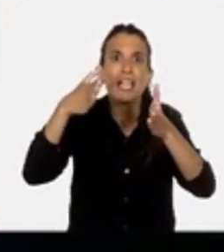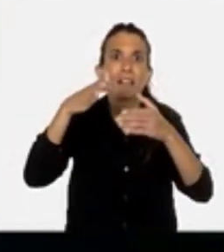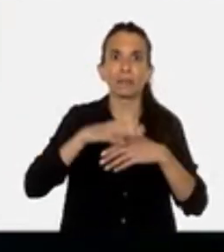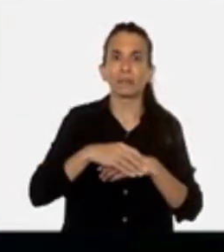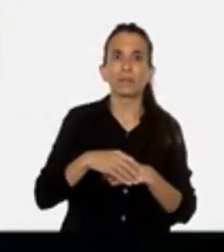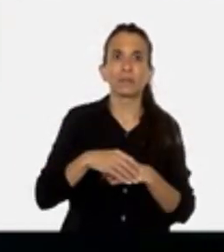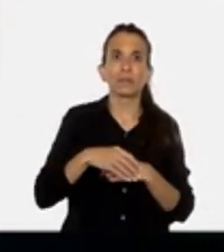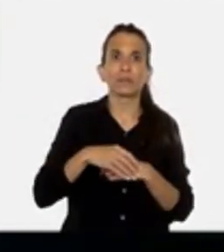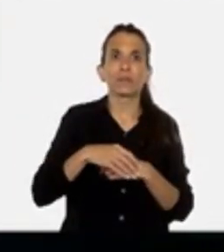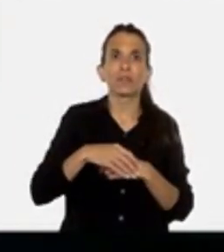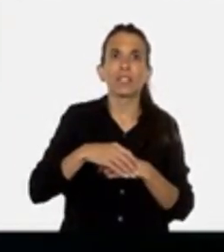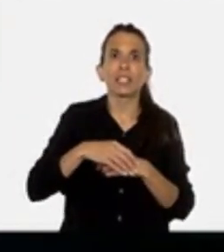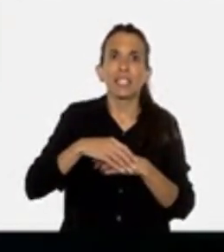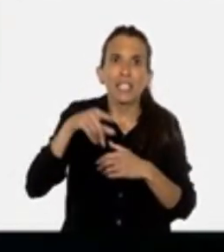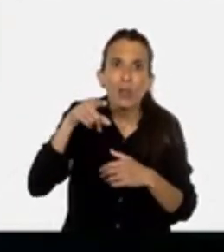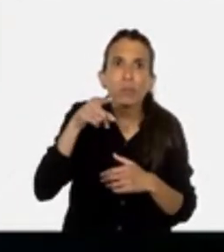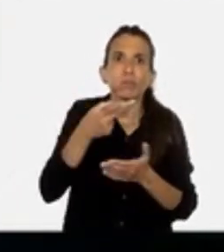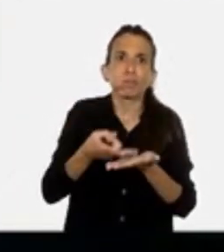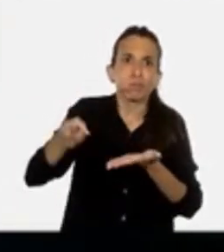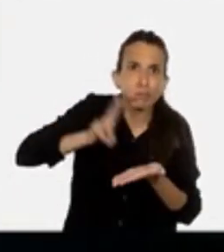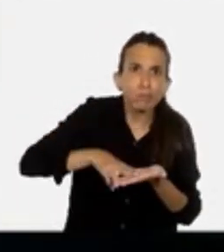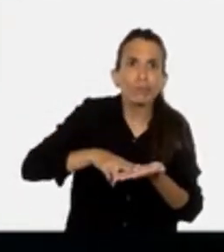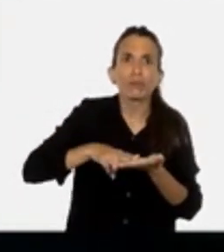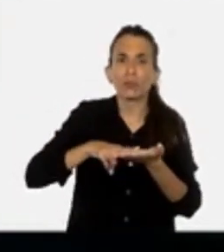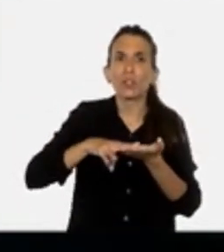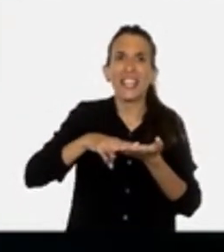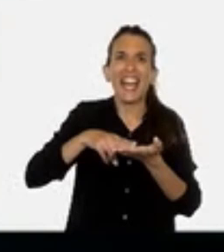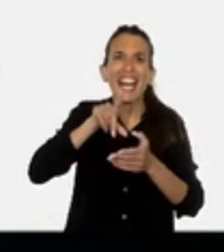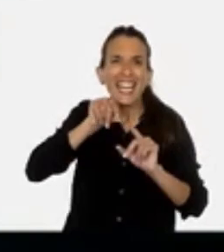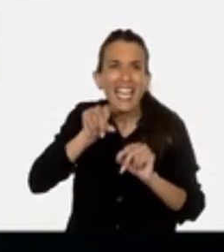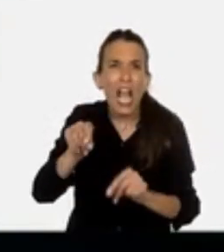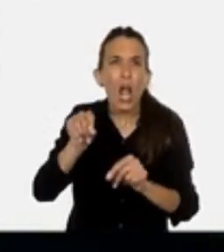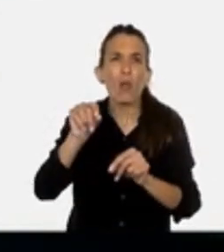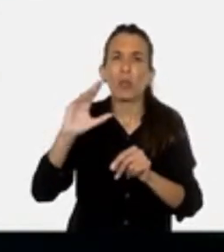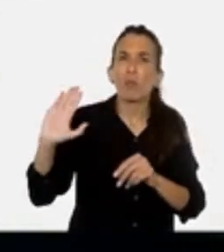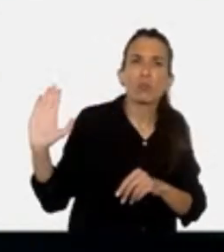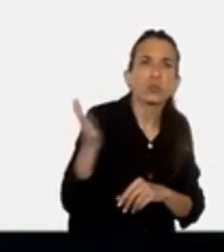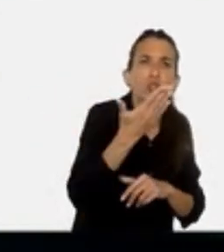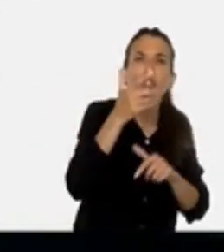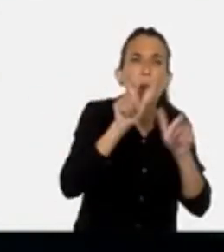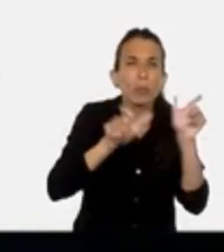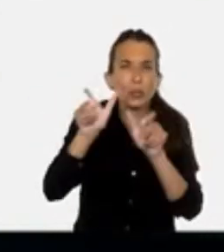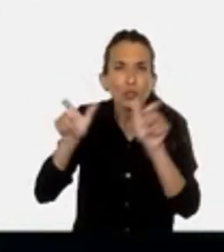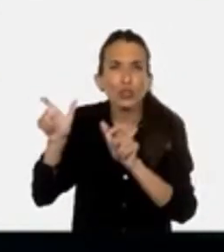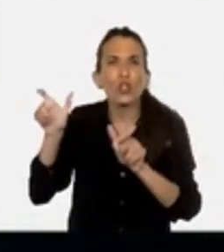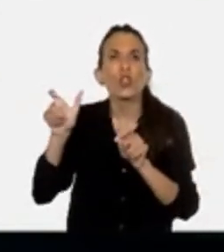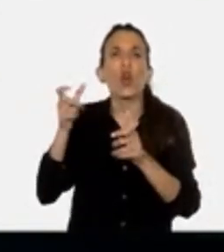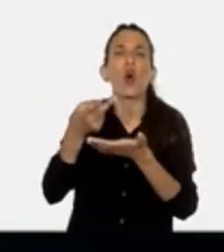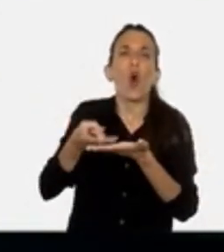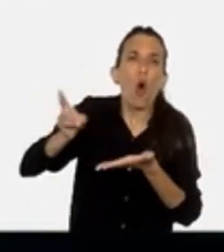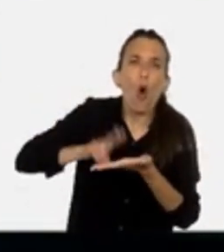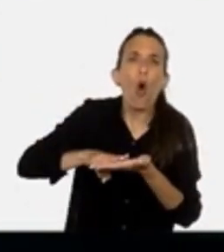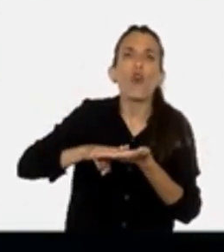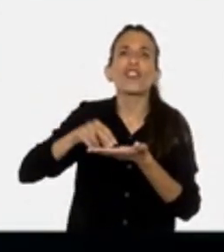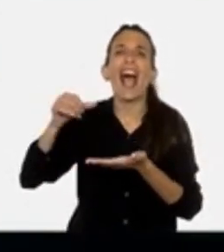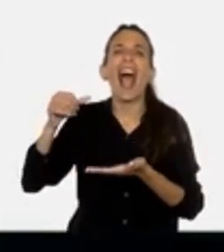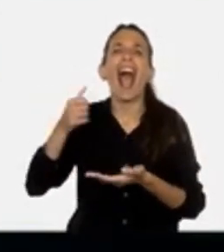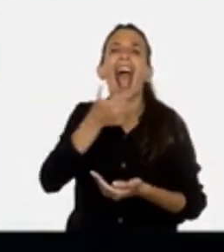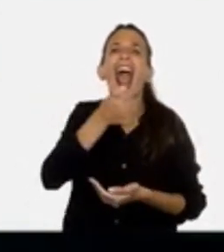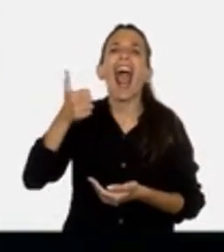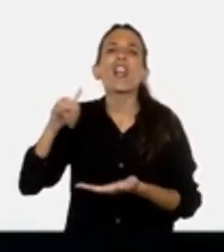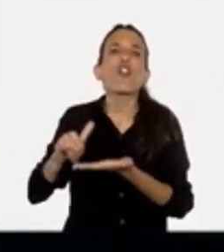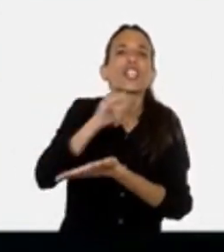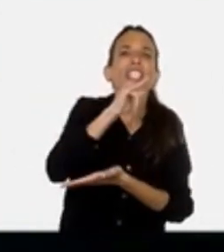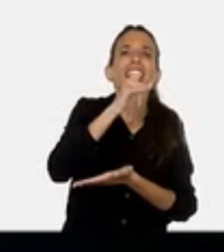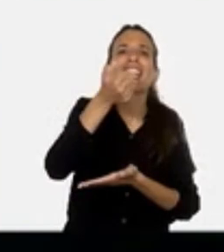la bronca y se expresó como hemos podido ver también en muchas ocasiones como alguien la panamericana donde